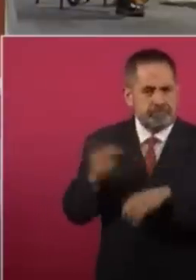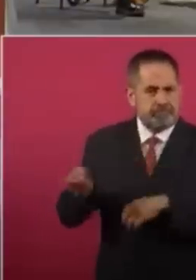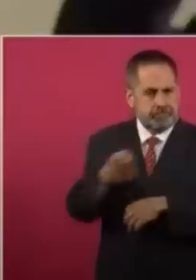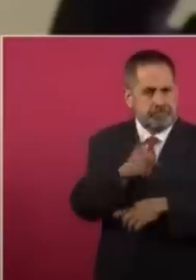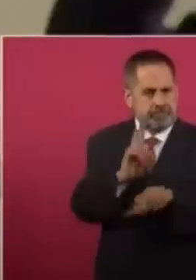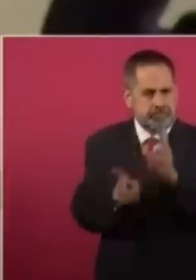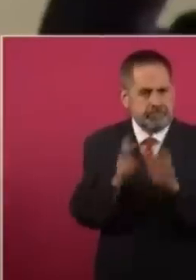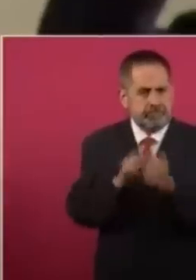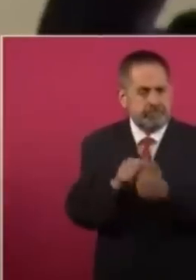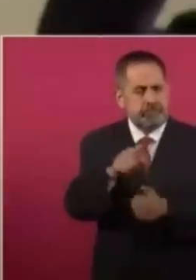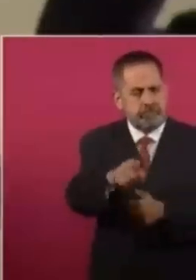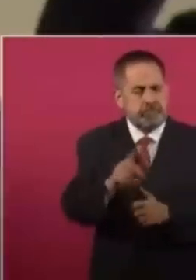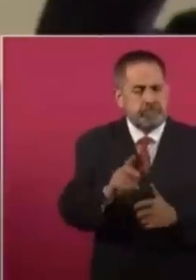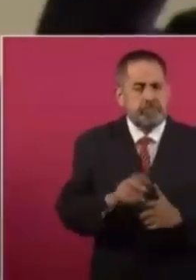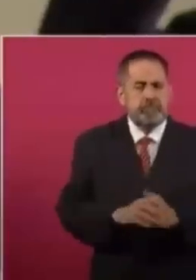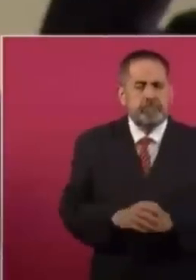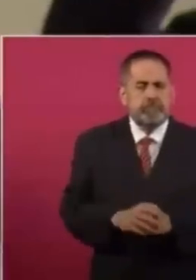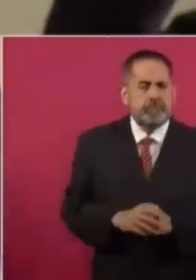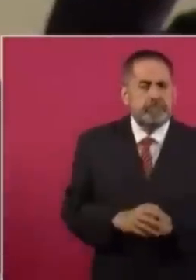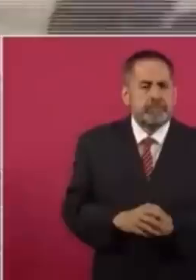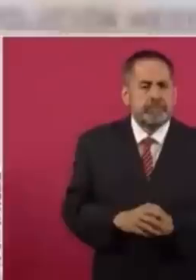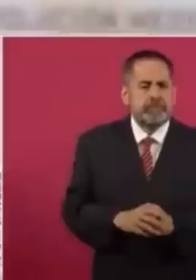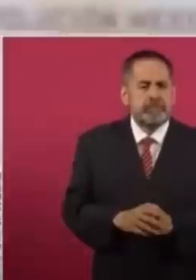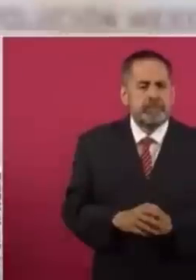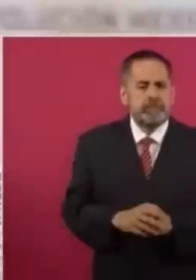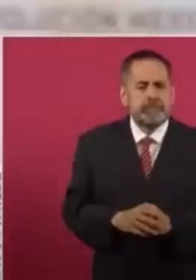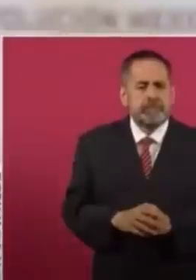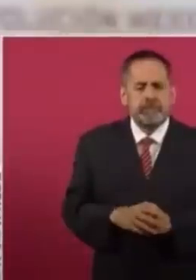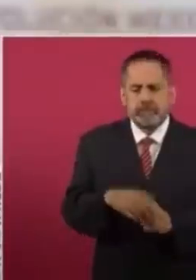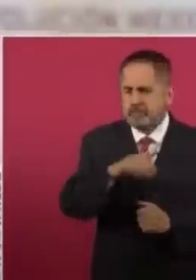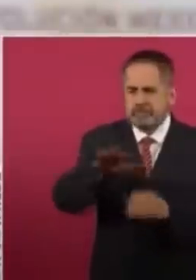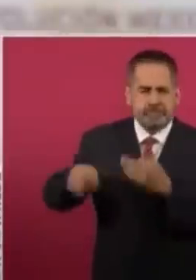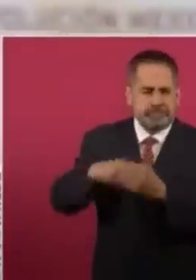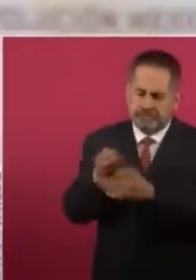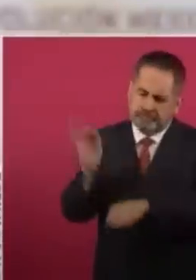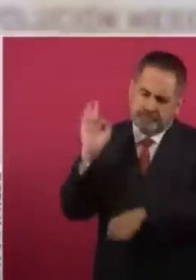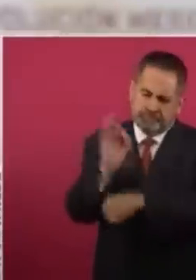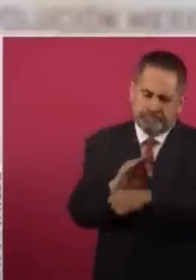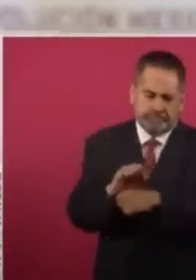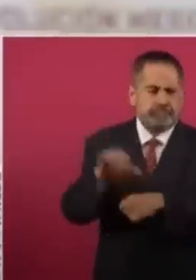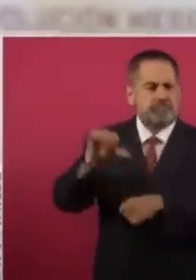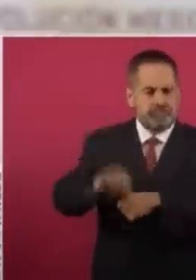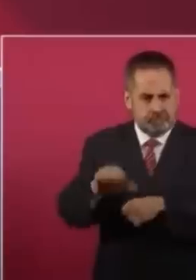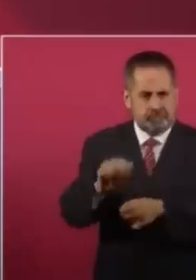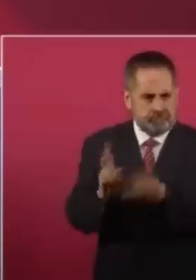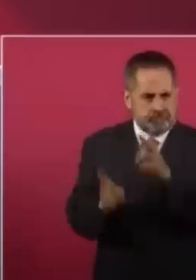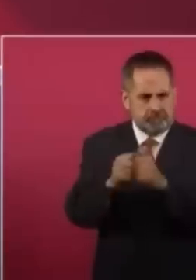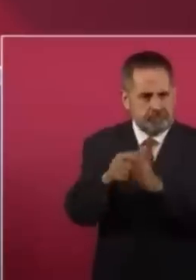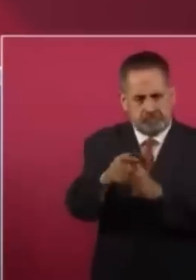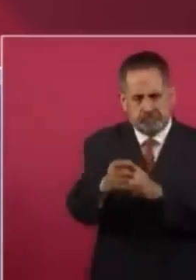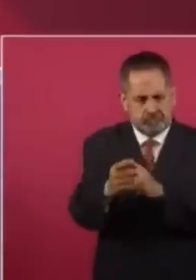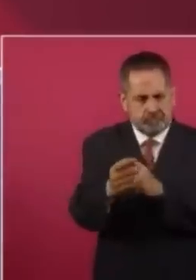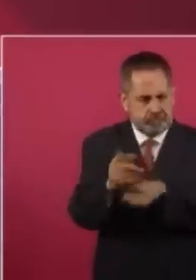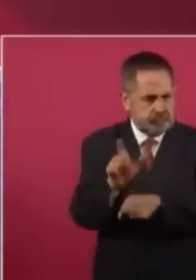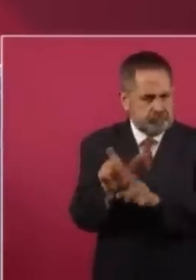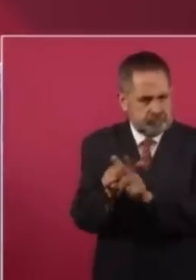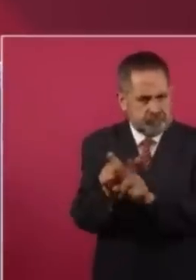hable contigo. Tú cuentas con toda nuestra protección. Y